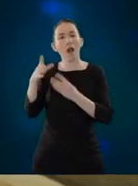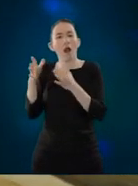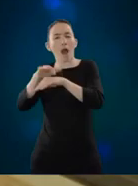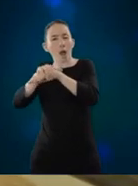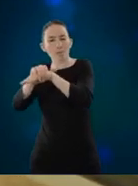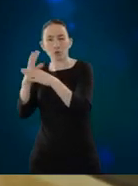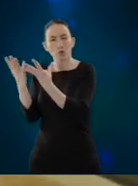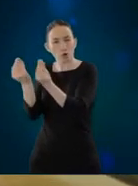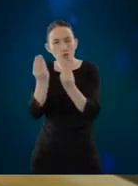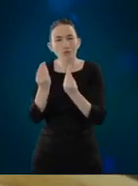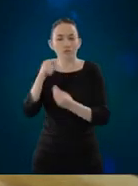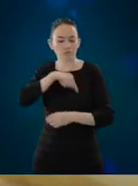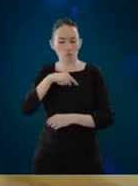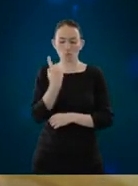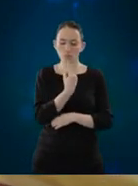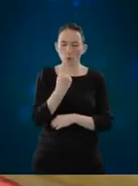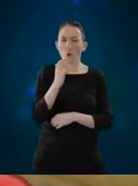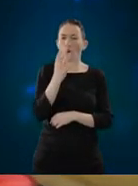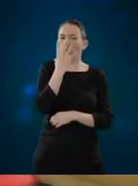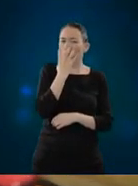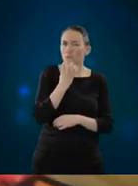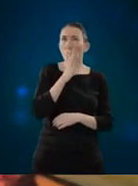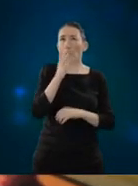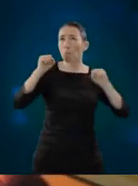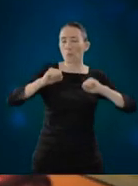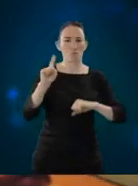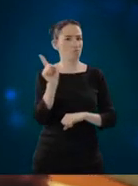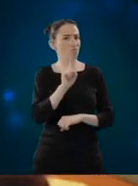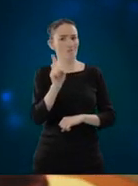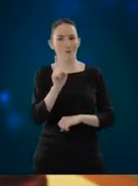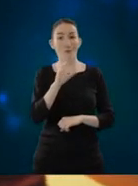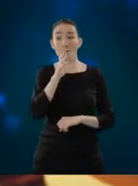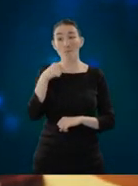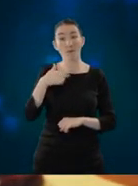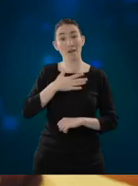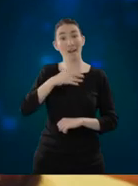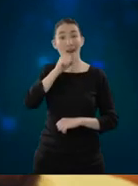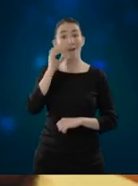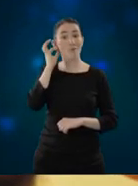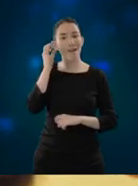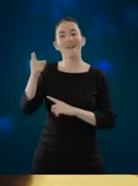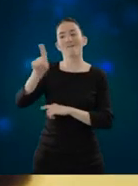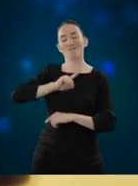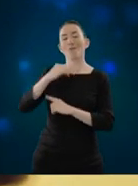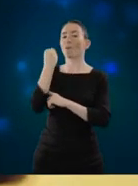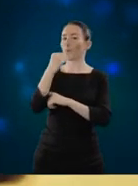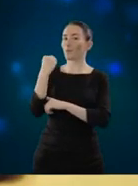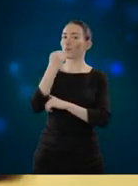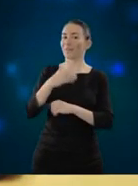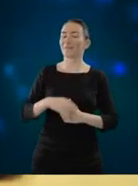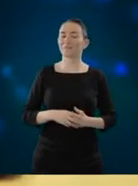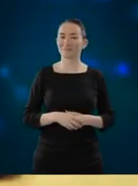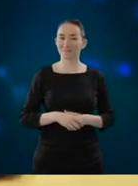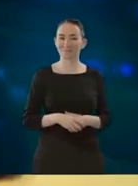tantos amigos y así no se sienta sola ni triste por ser mayor, porque ella cuida de mí siempre que puede.